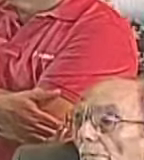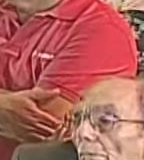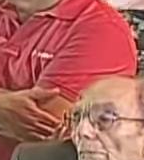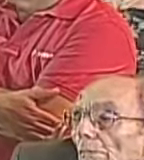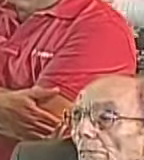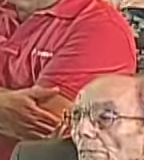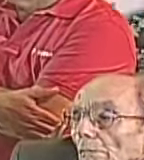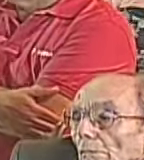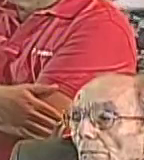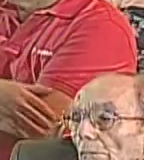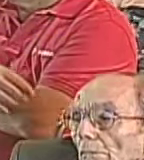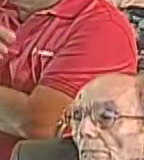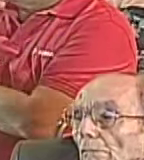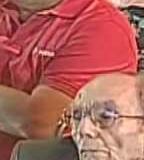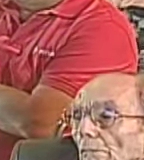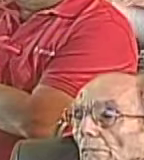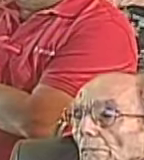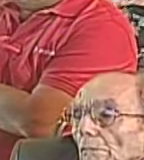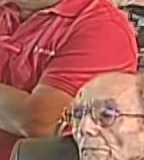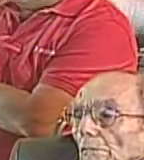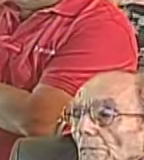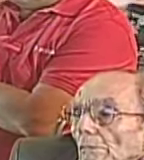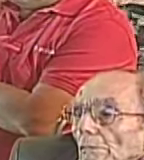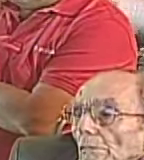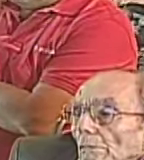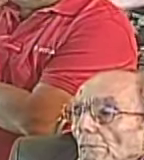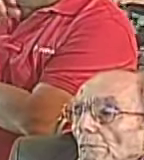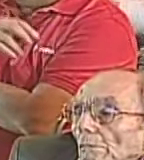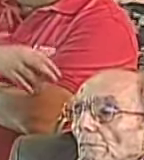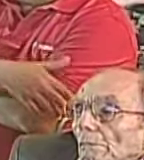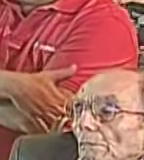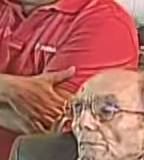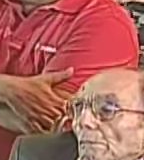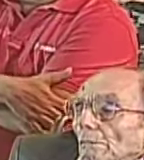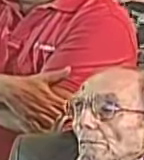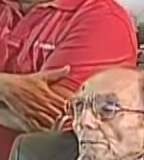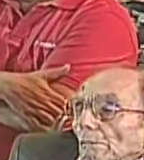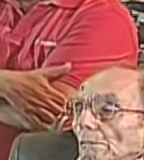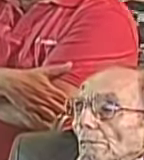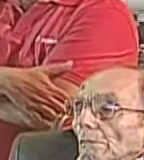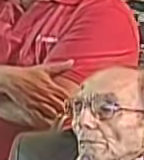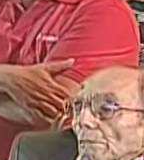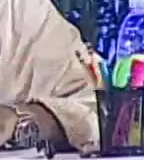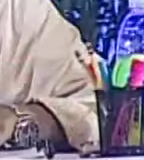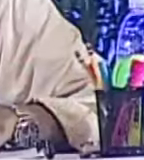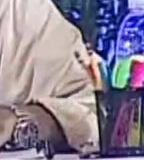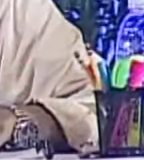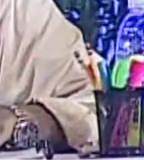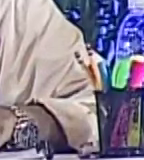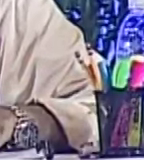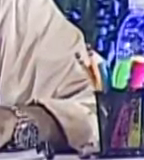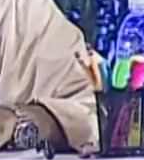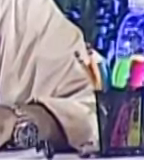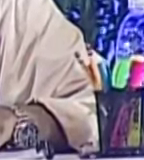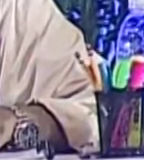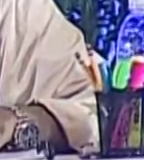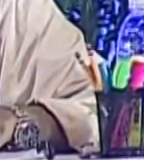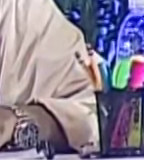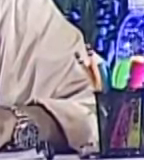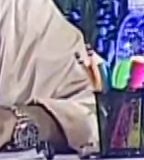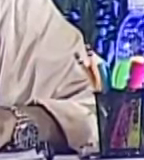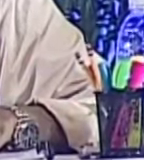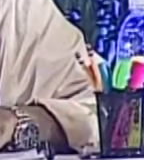para privatizar todas las empresas que están en manos de la clase obrera. Me acaba de avisar